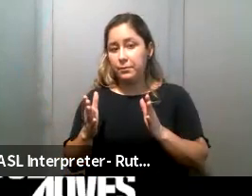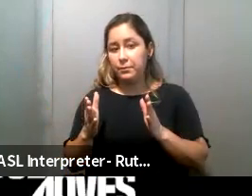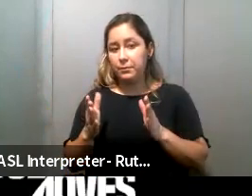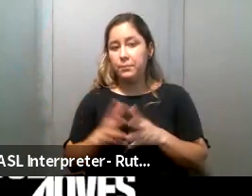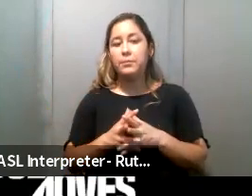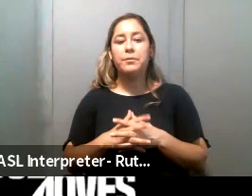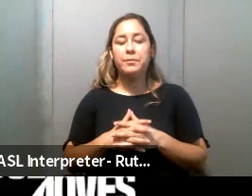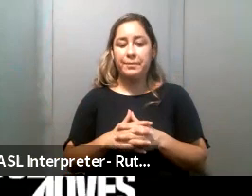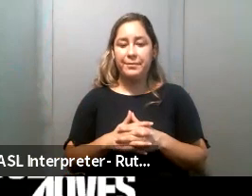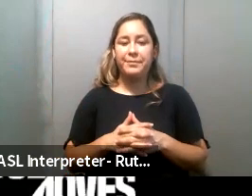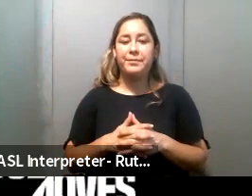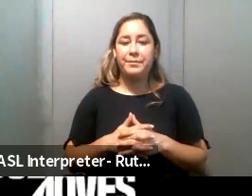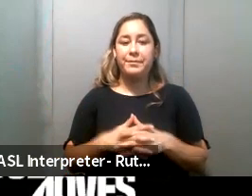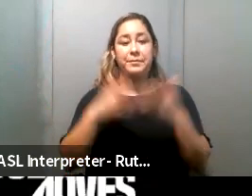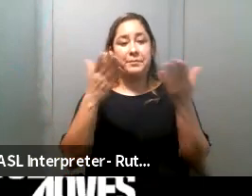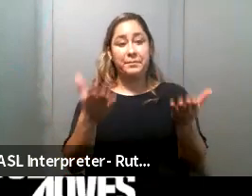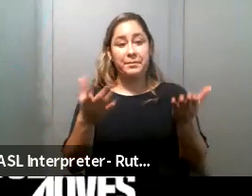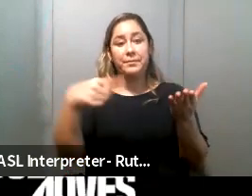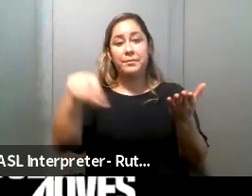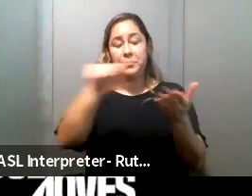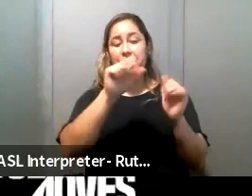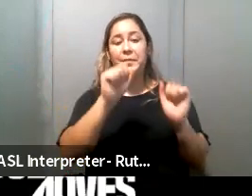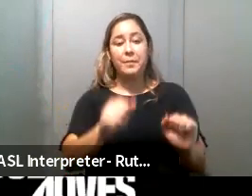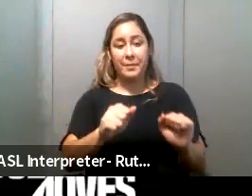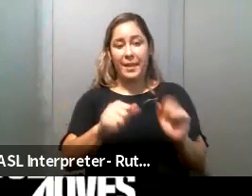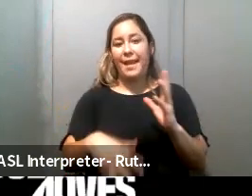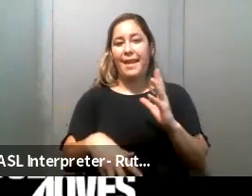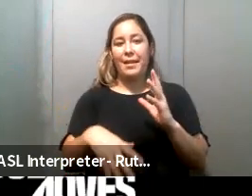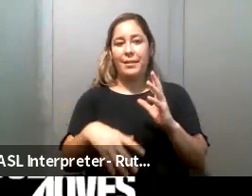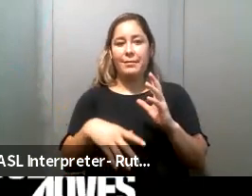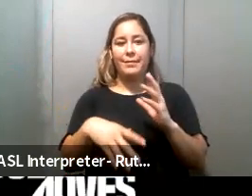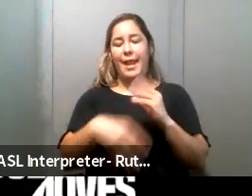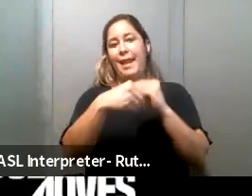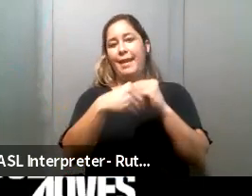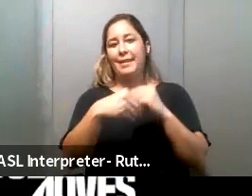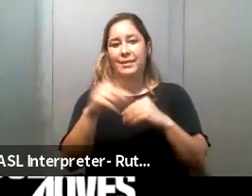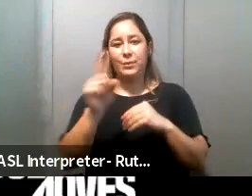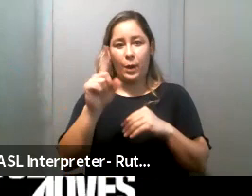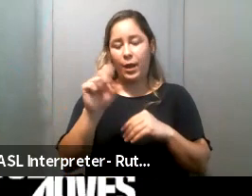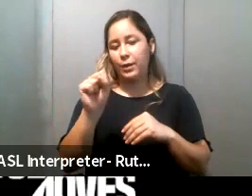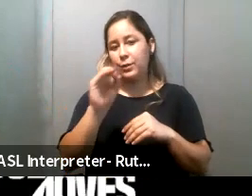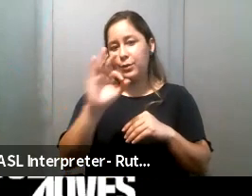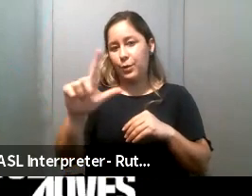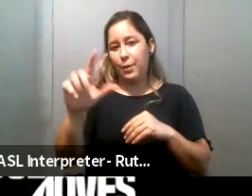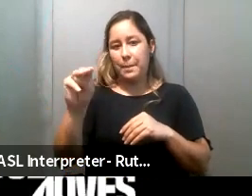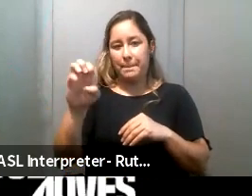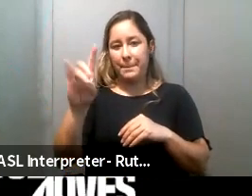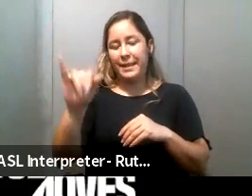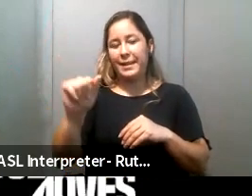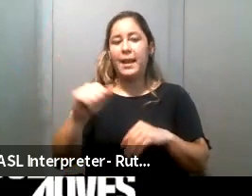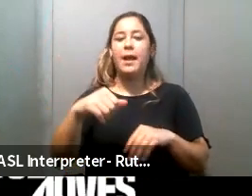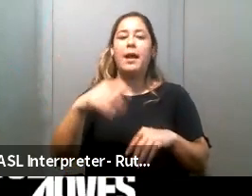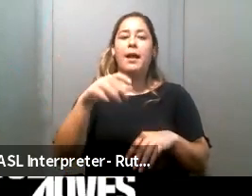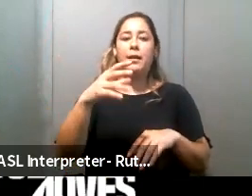Ok, y entonces aquí nos pueden seguir, síganos, etiquétenos, utilice los hashtags, tenemos aquí